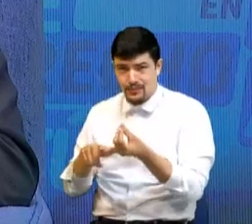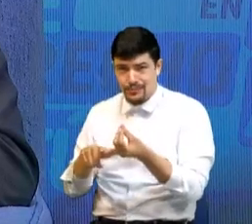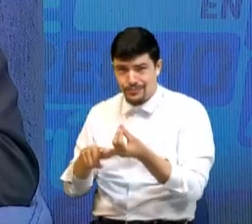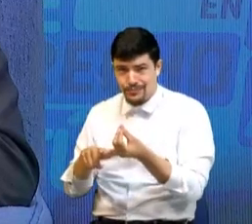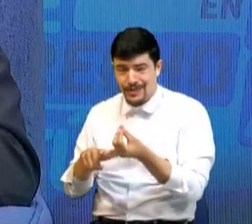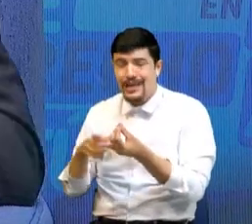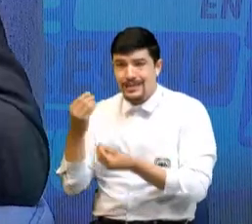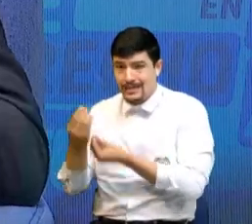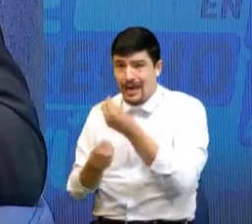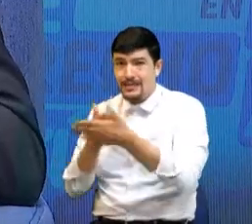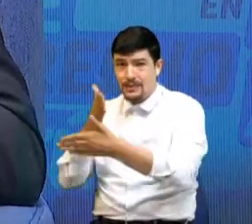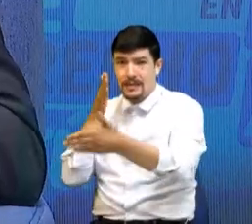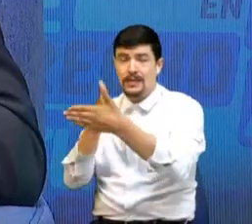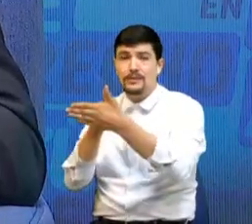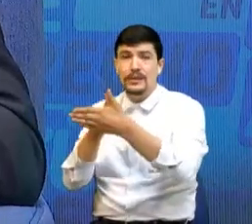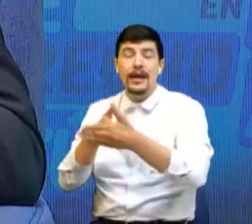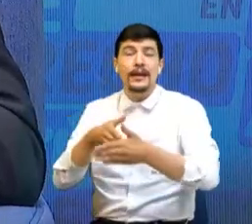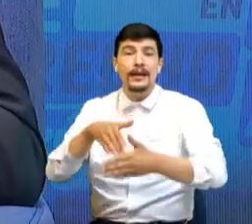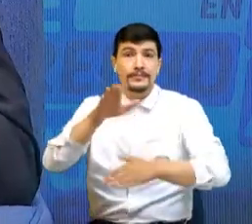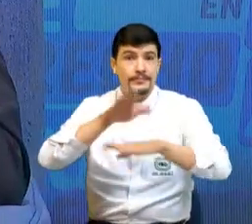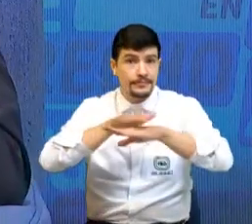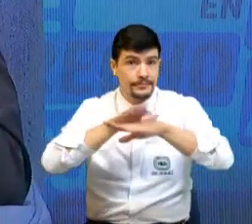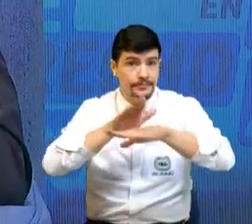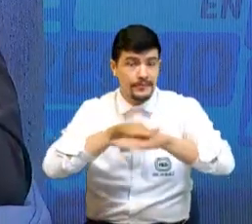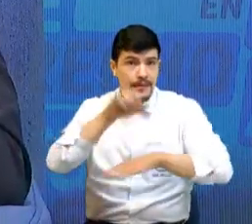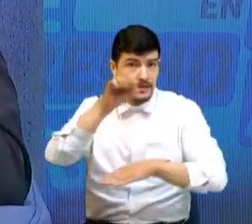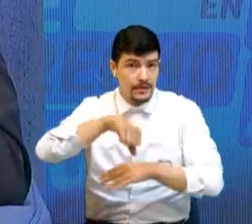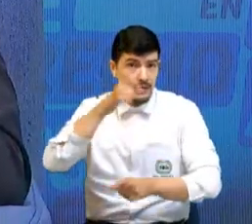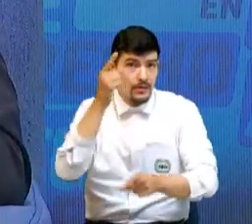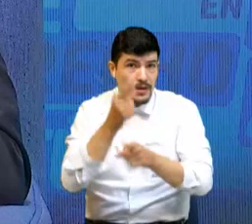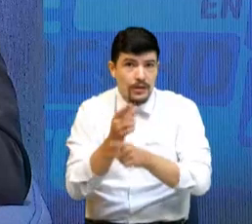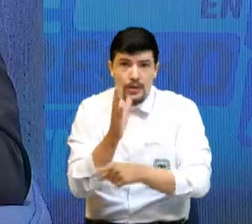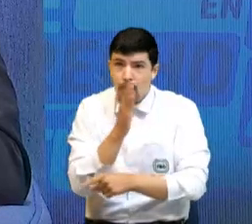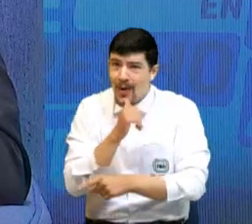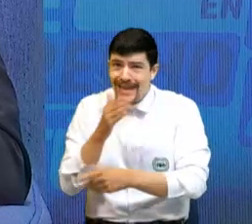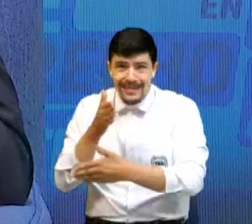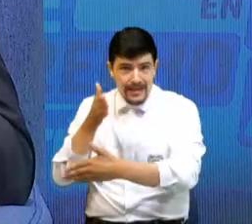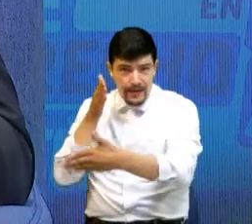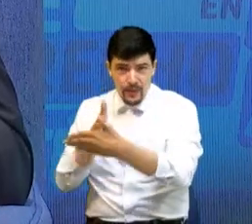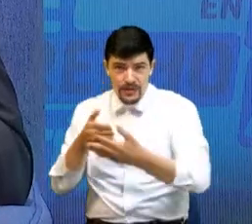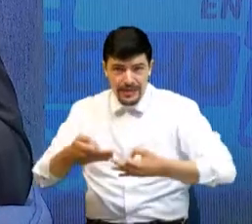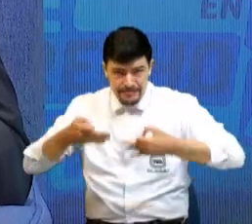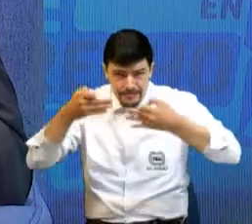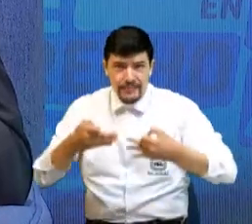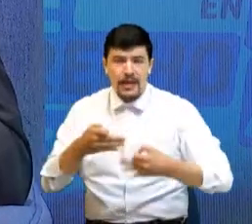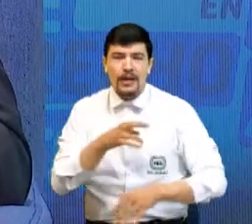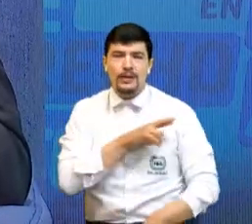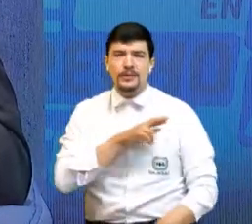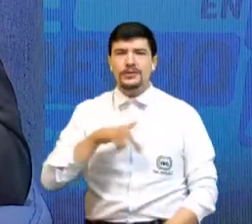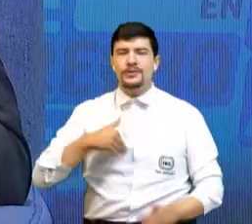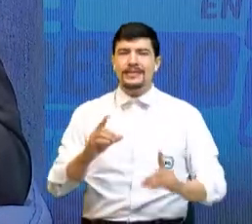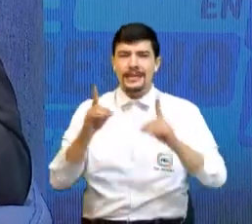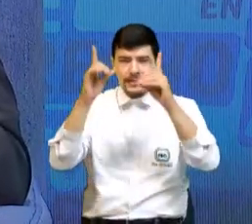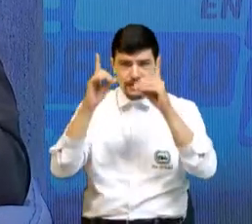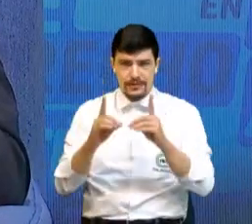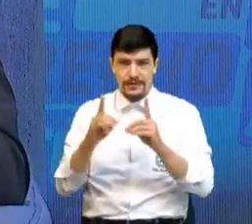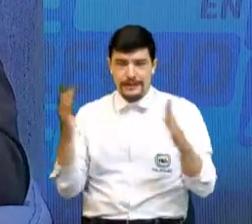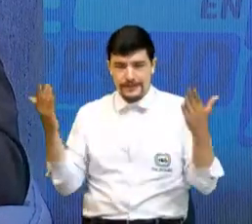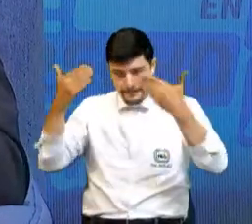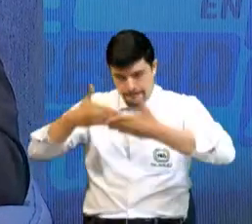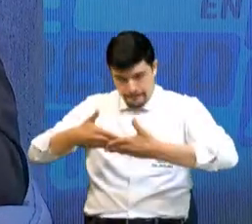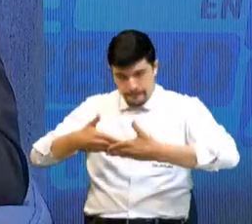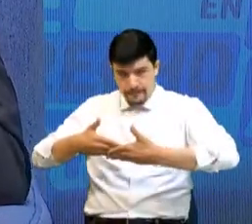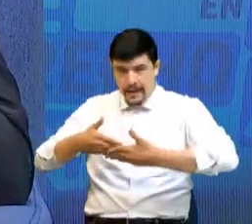hace una denuncia. Cabe resaltar que precisamente como no hay una denuncia entablada, hemos decidido guardar nombres,